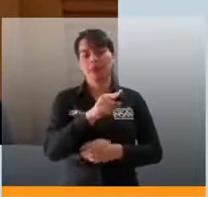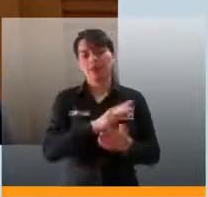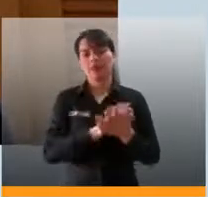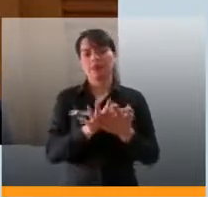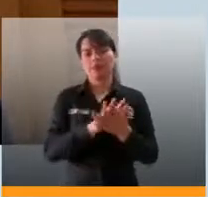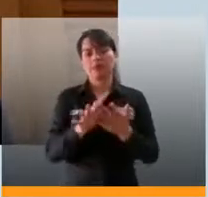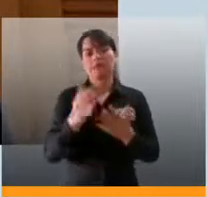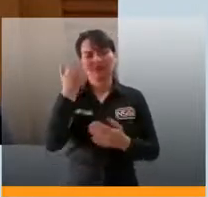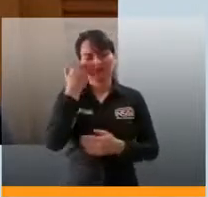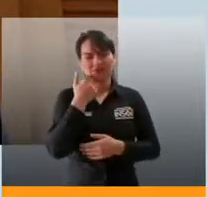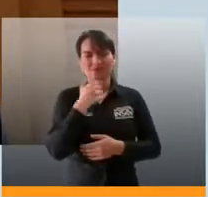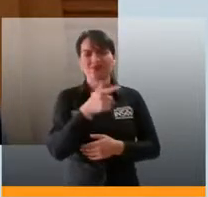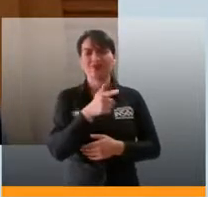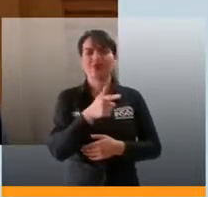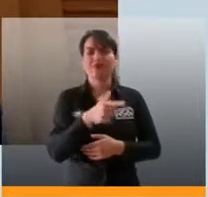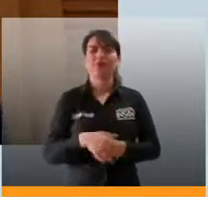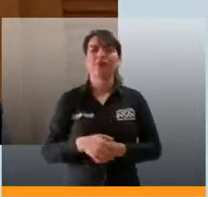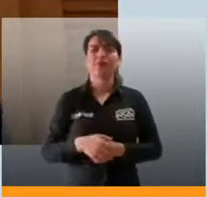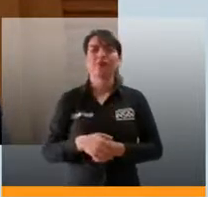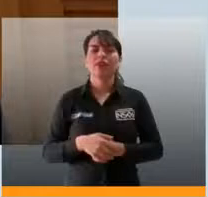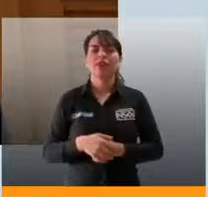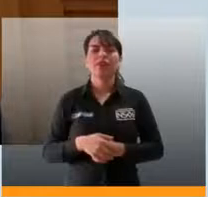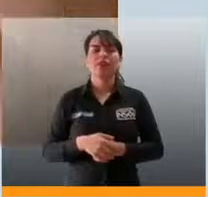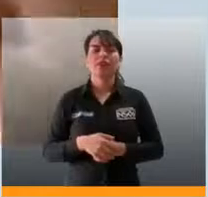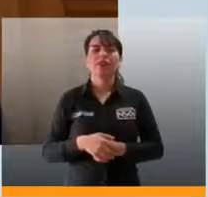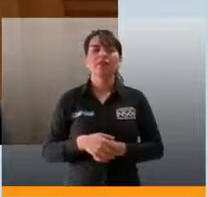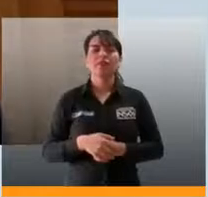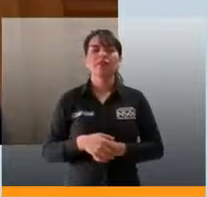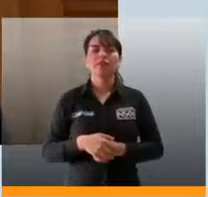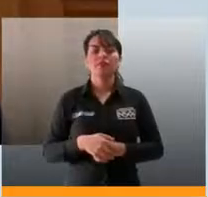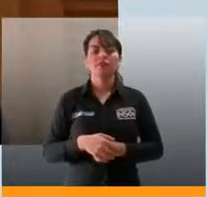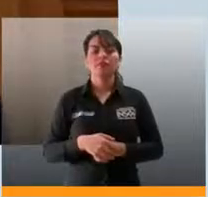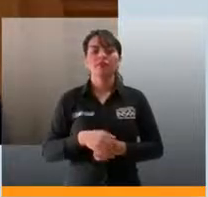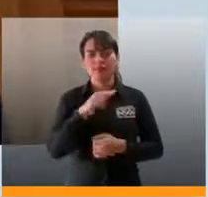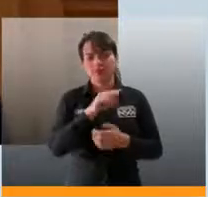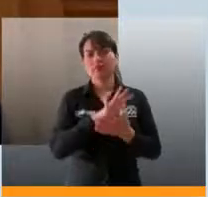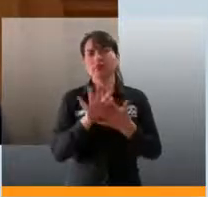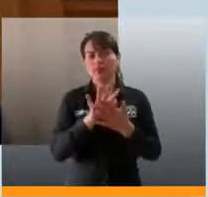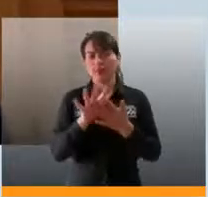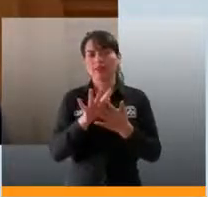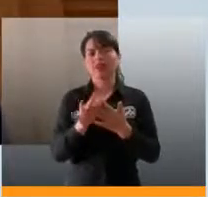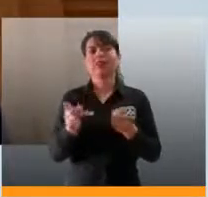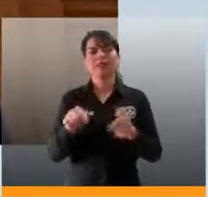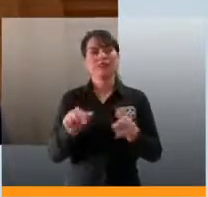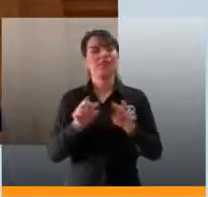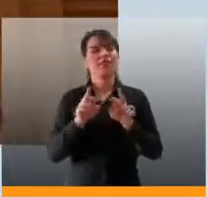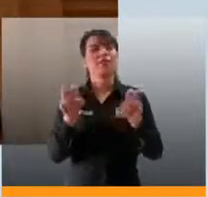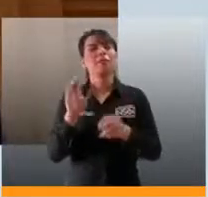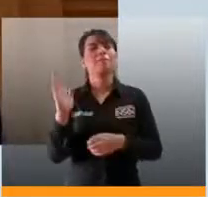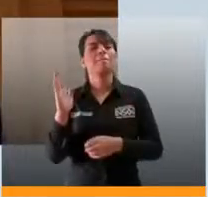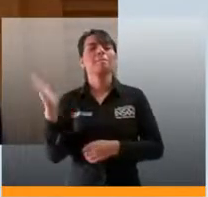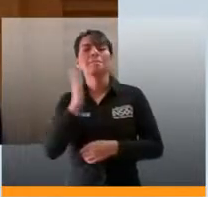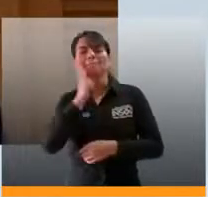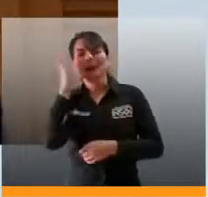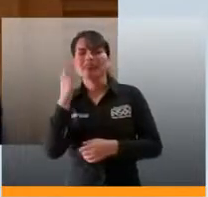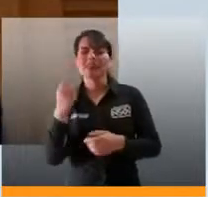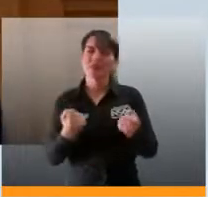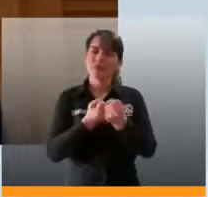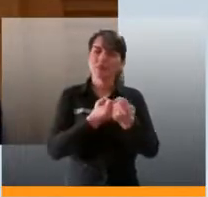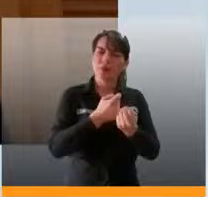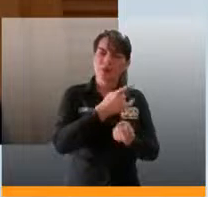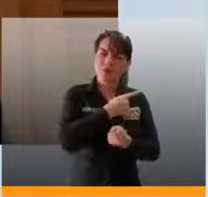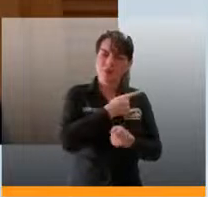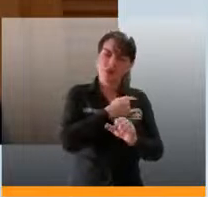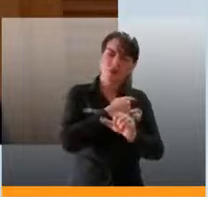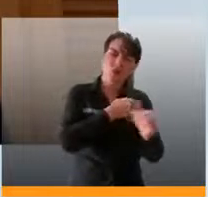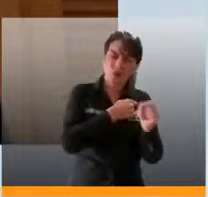rector, que usted nos cuente, digamos, porque además también ha hecho parte del Plan Padrino, etcétera, cómo ha sido todo